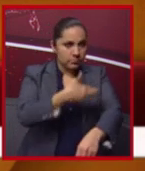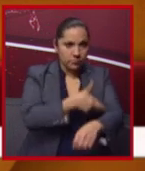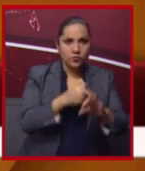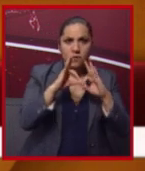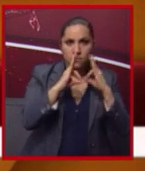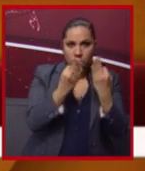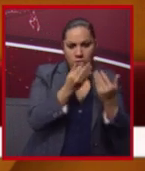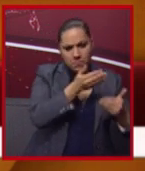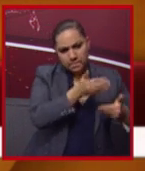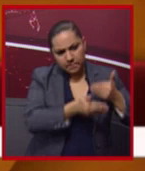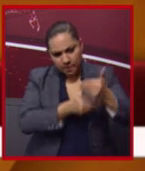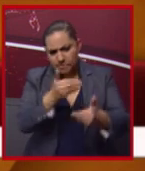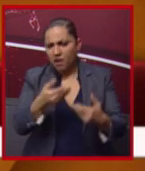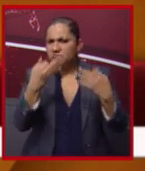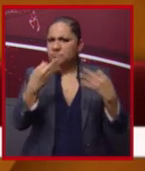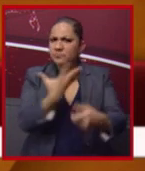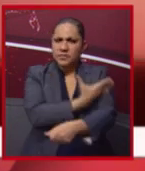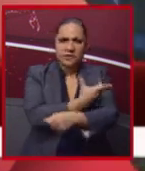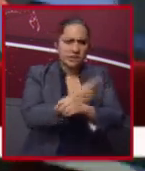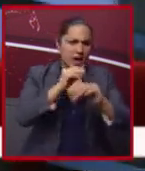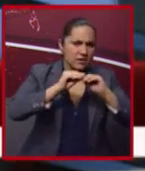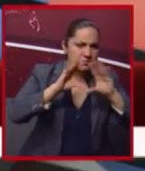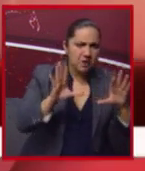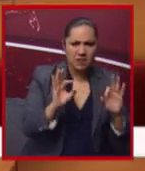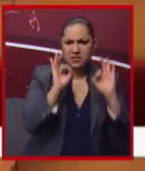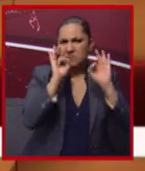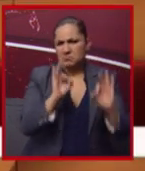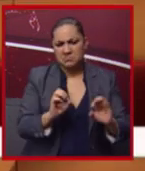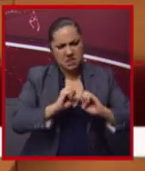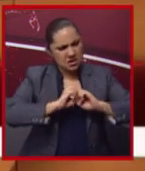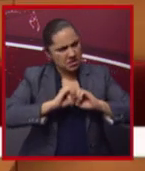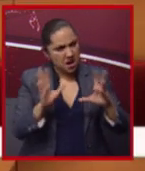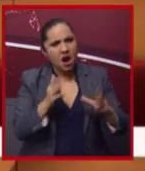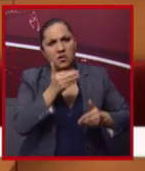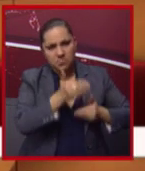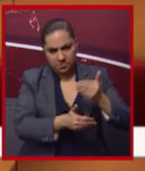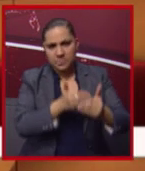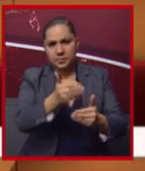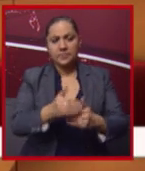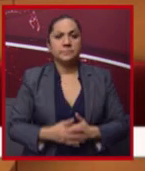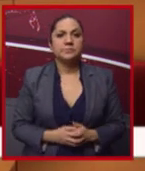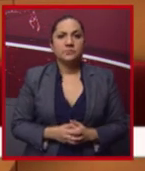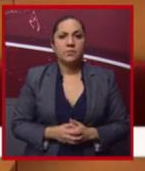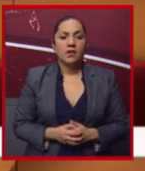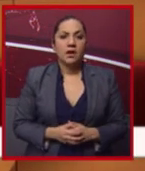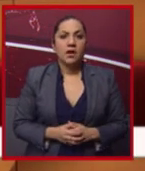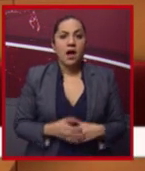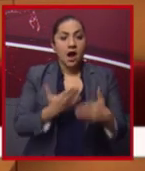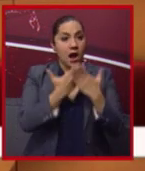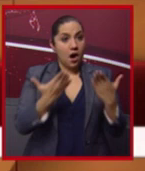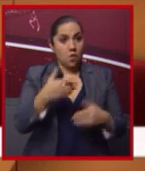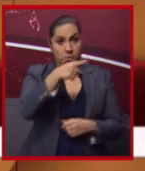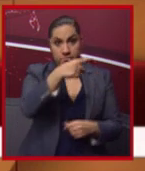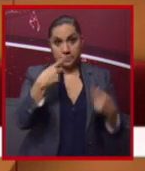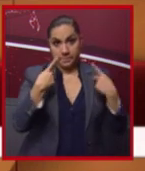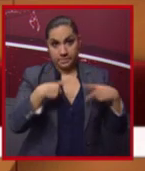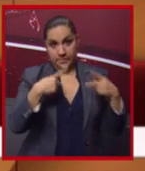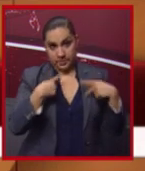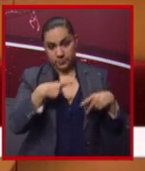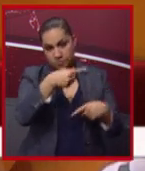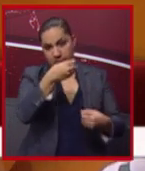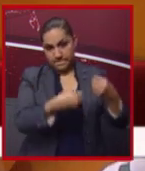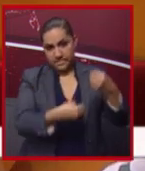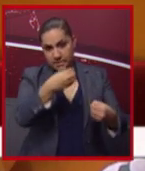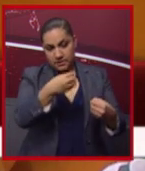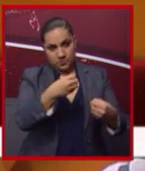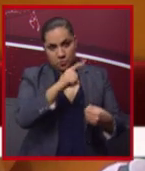toda transparencia y con toda honestidad. Tienen unos grandes zapatos que suplir.